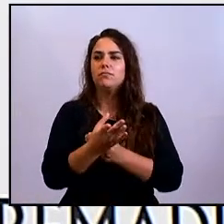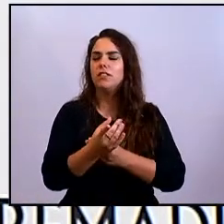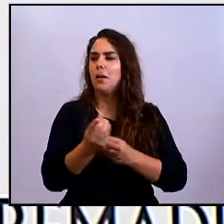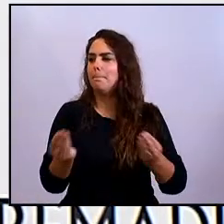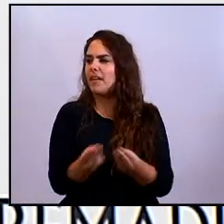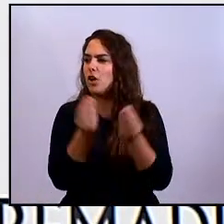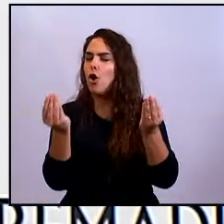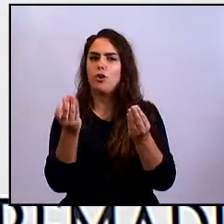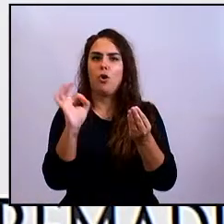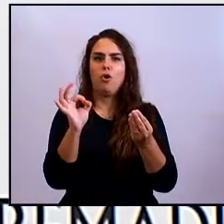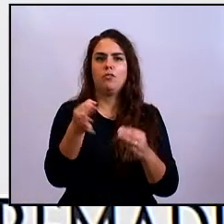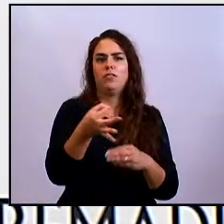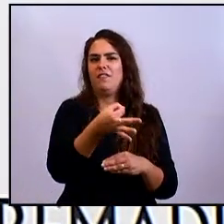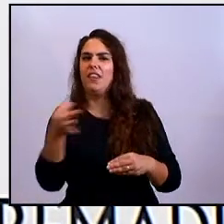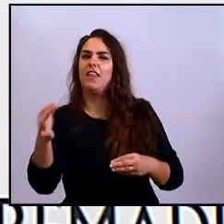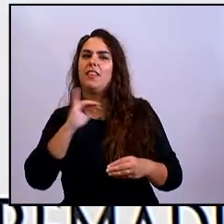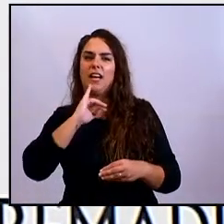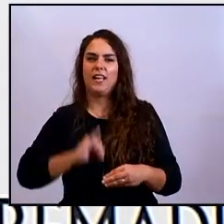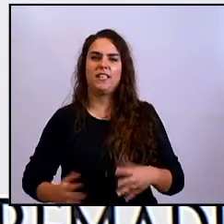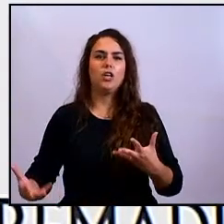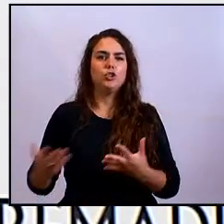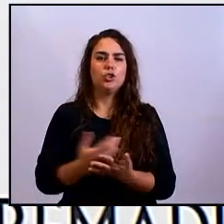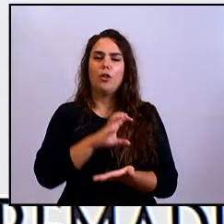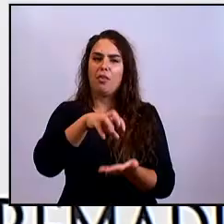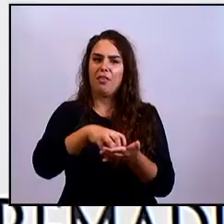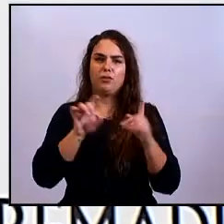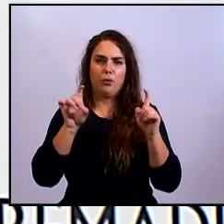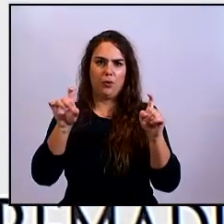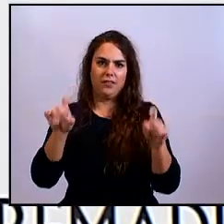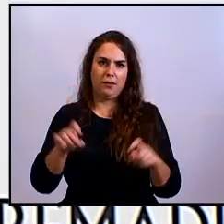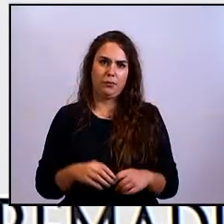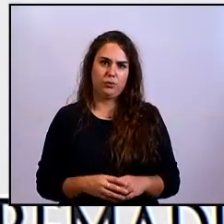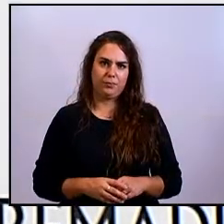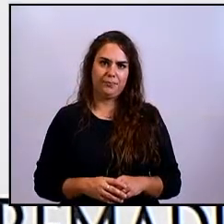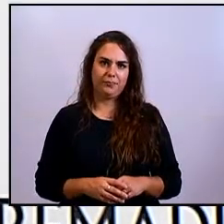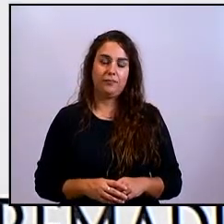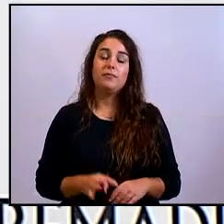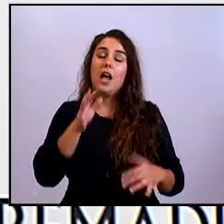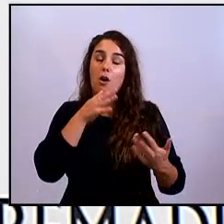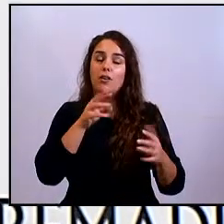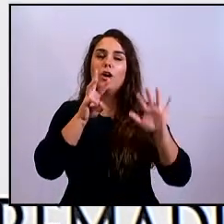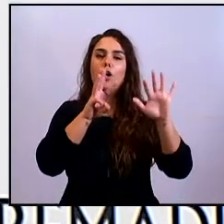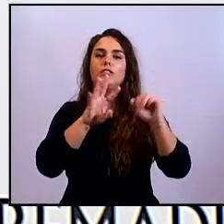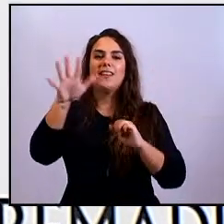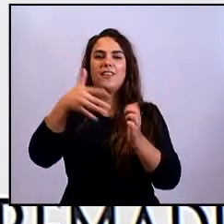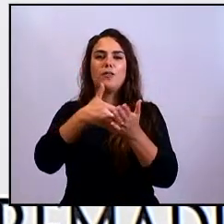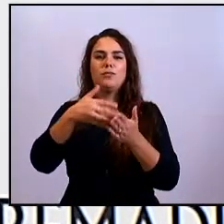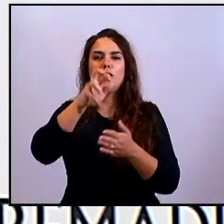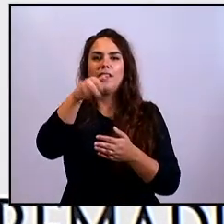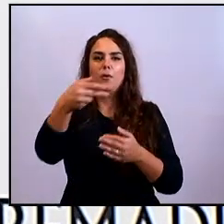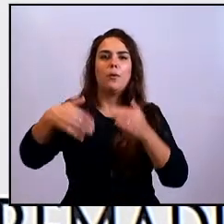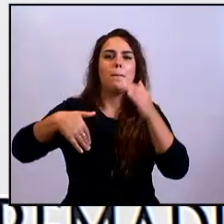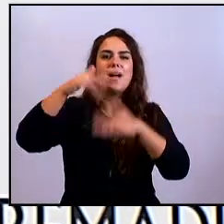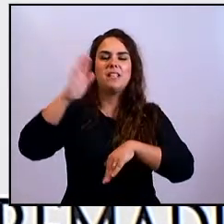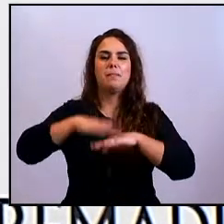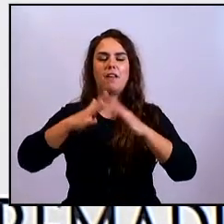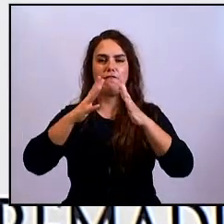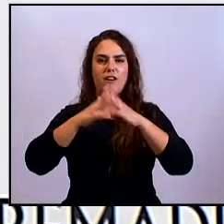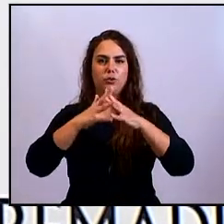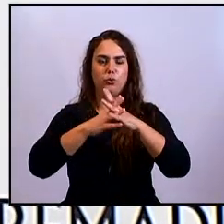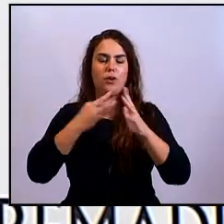mejora y en la eficiencia energética de todos los centros educativos. Vamos a consignar más de 85 millones de euros para estas